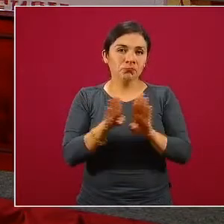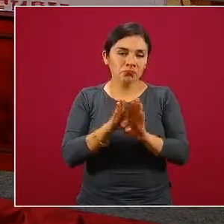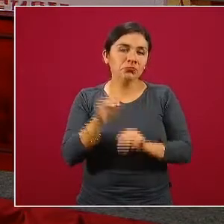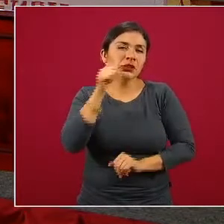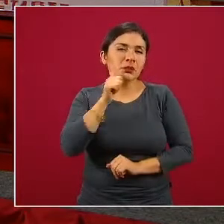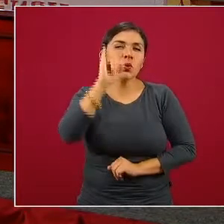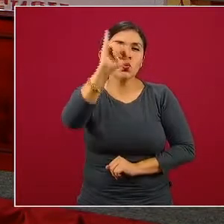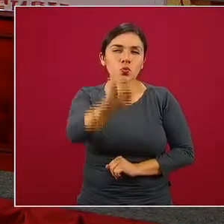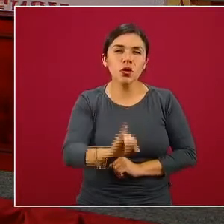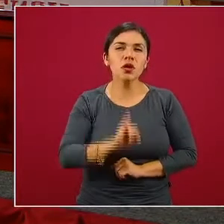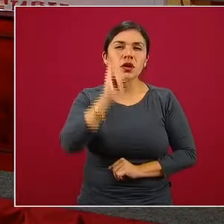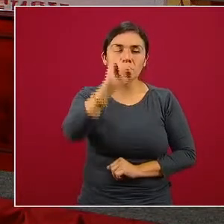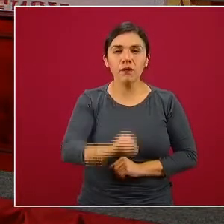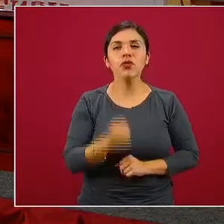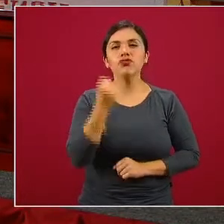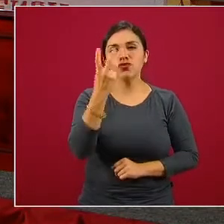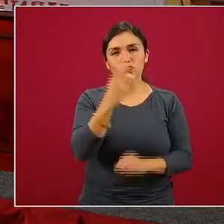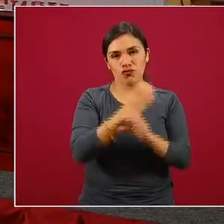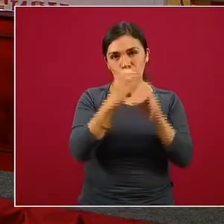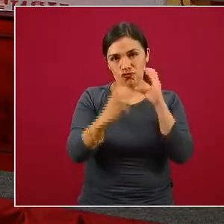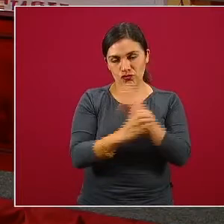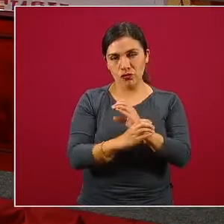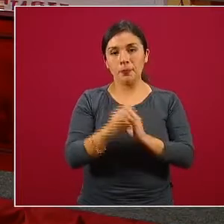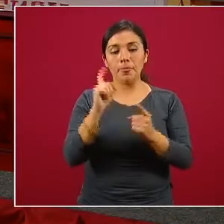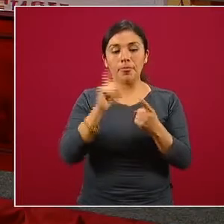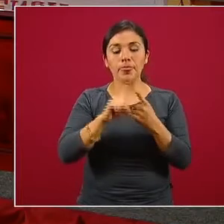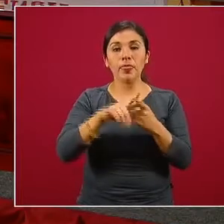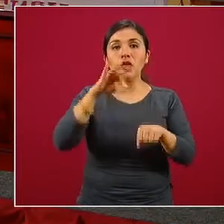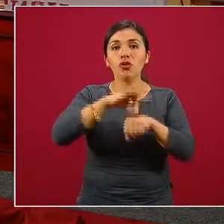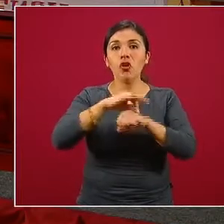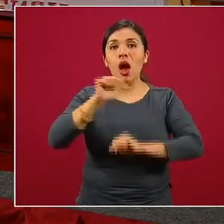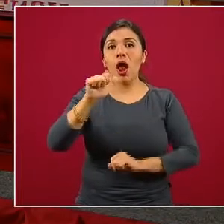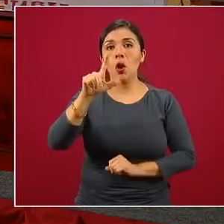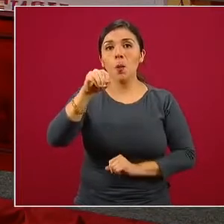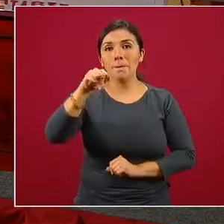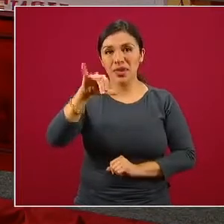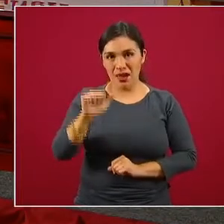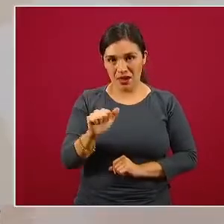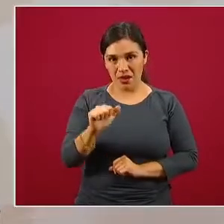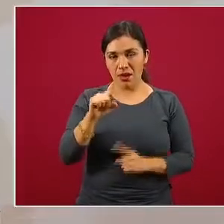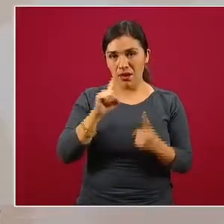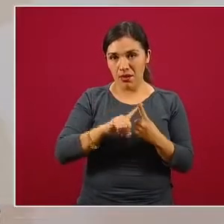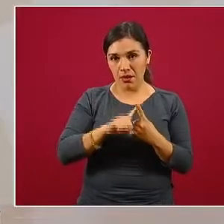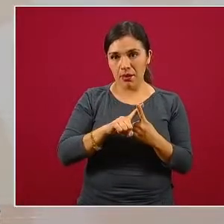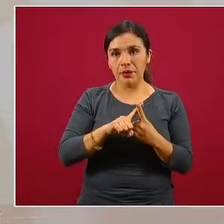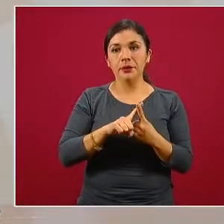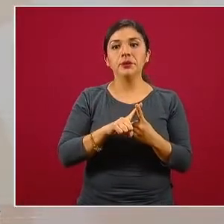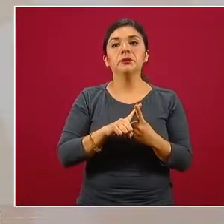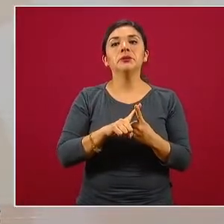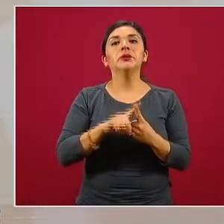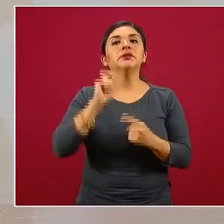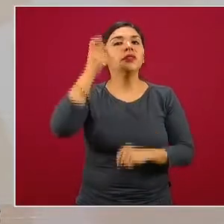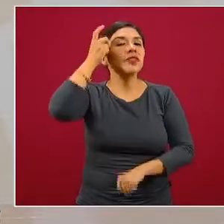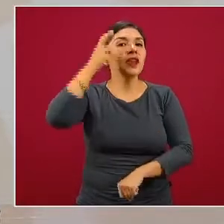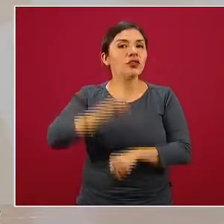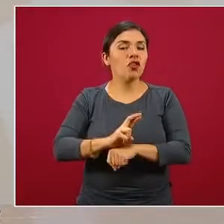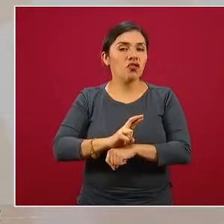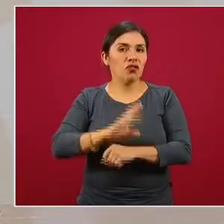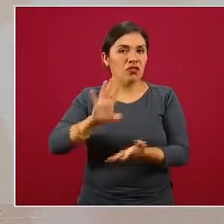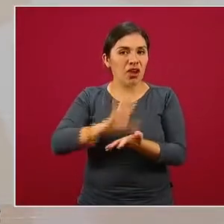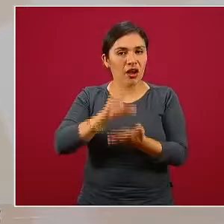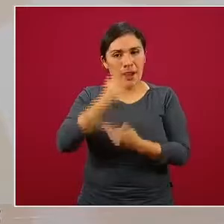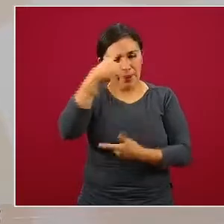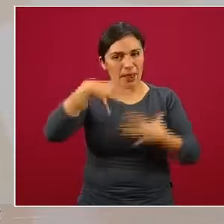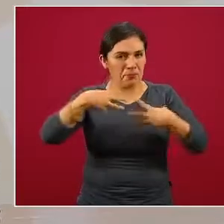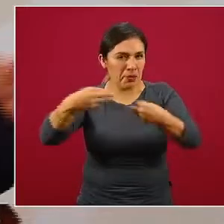jueves, nos vamos a concentrar en dos elementos. El doctor Alomía, José Luis Alomía, director general de epidemiología, va a presentar el